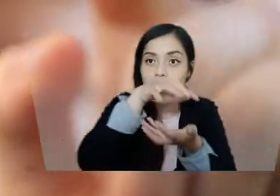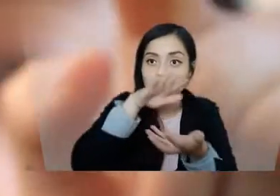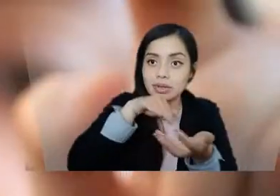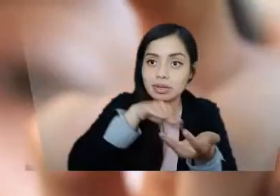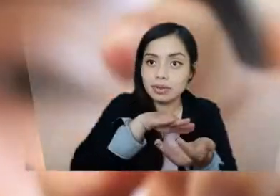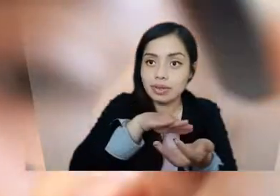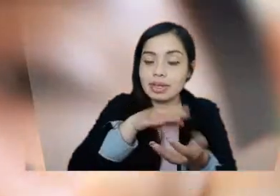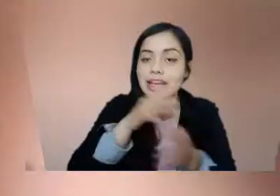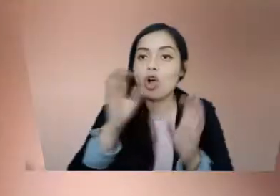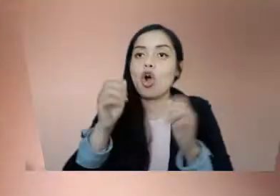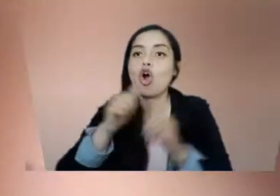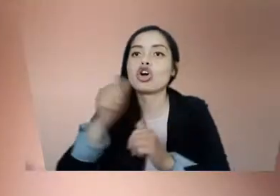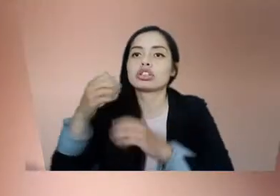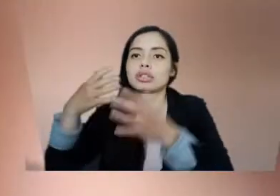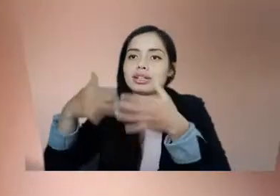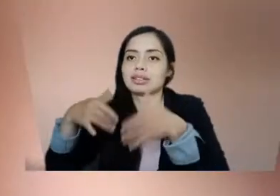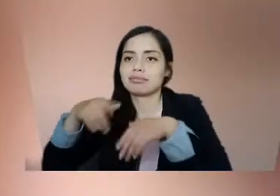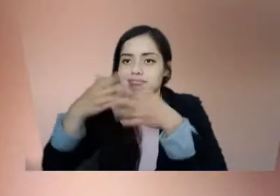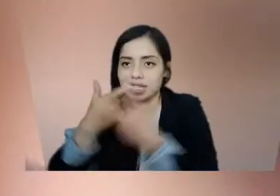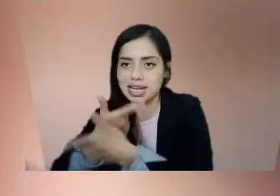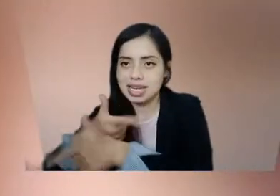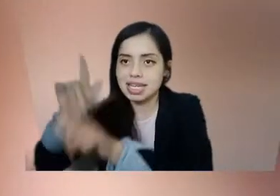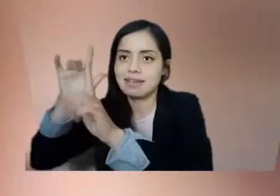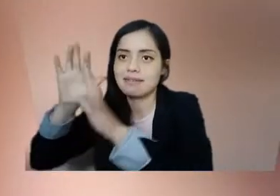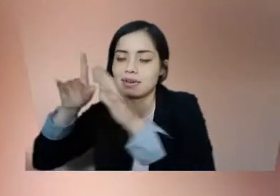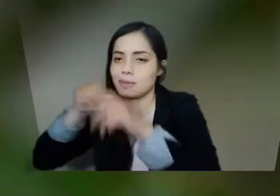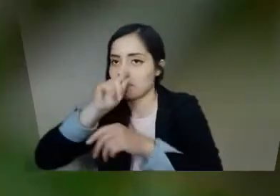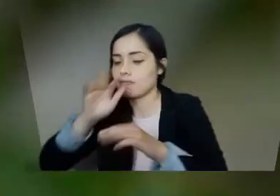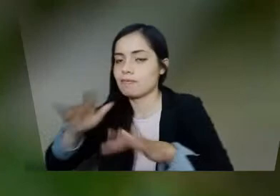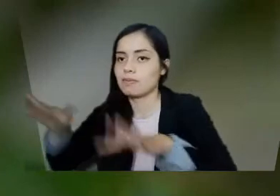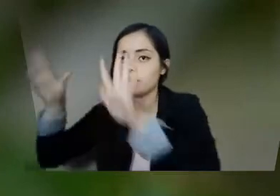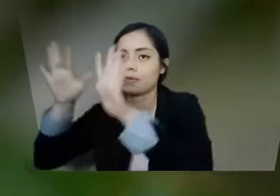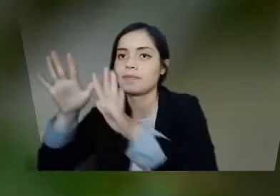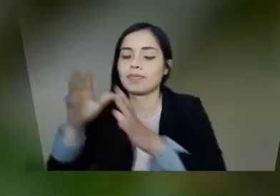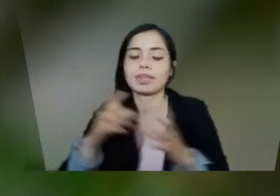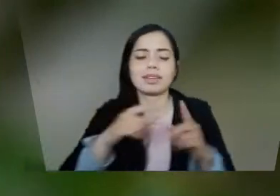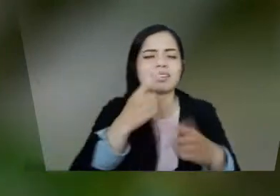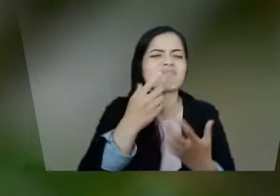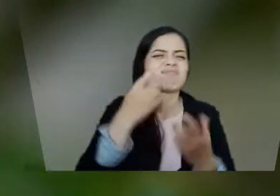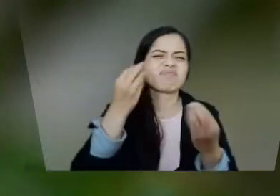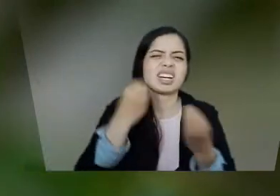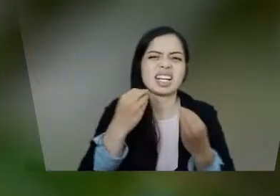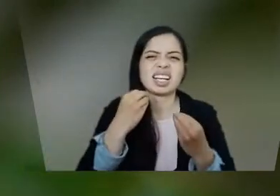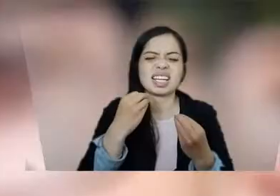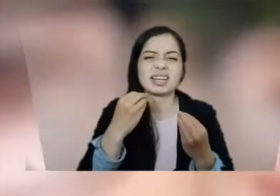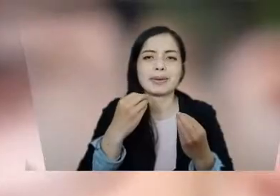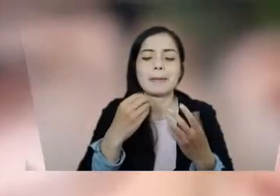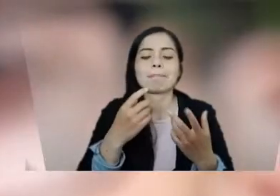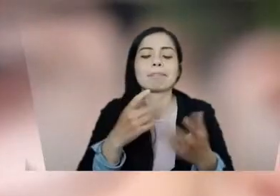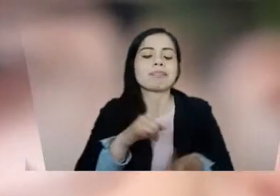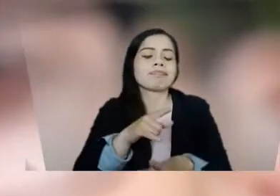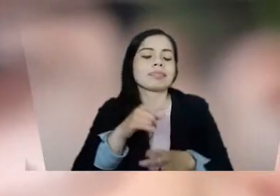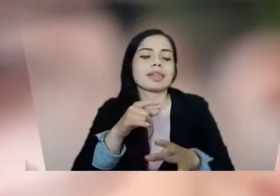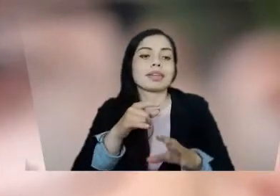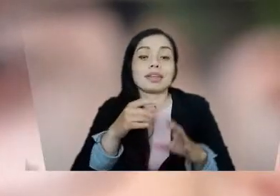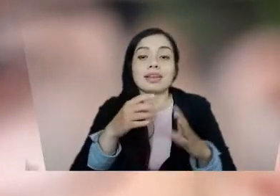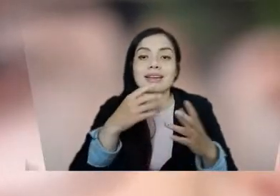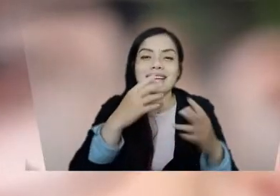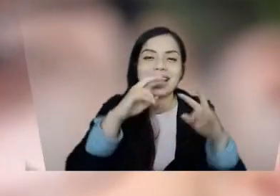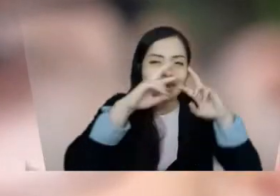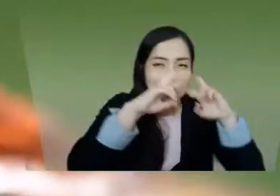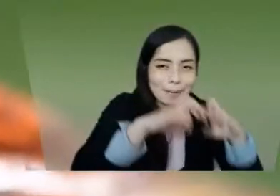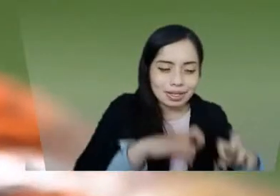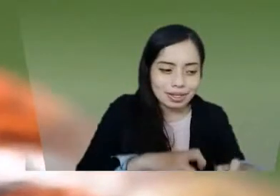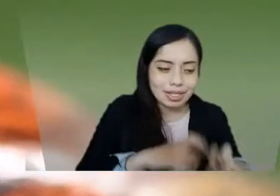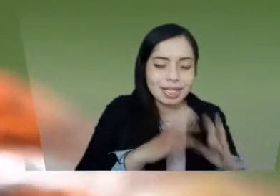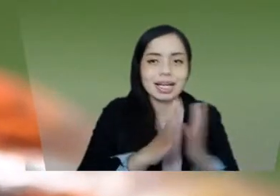Colectar es casi como tener un libro completo de cada uno de estos individuos que va a durar mucho tiempo. Chapman y su equipo colectaron especies